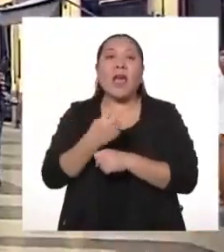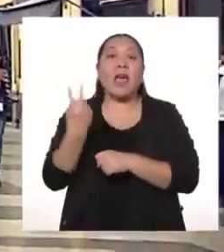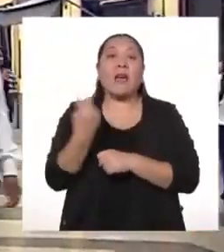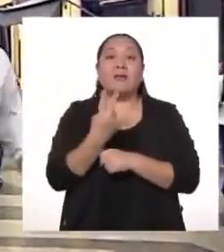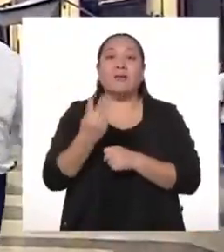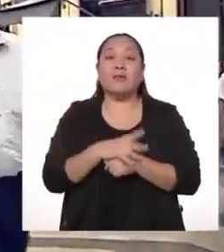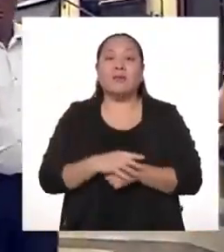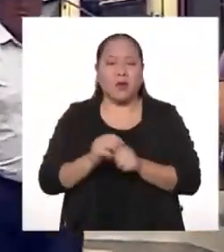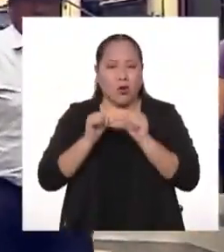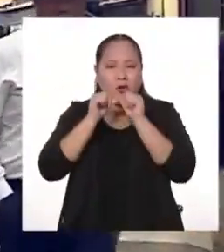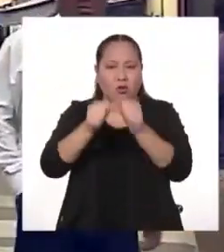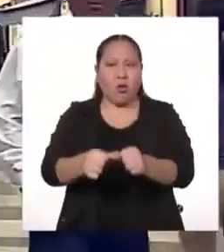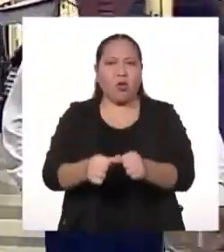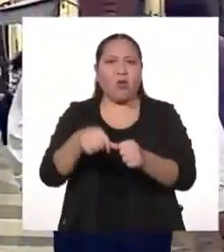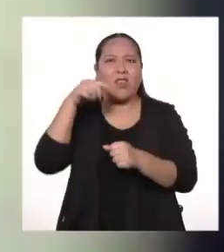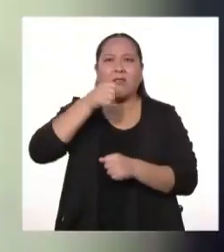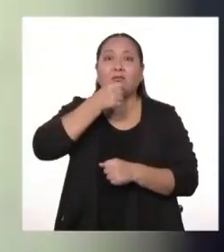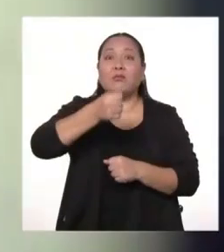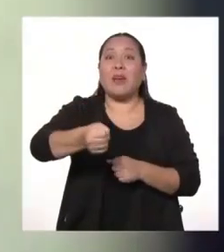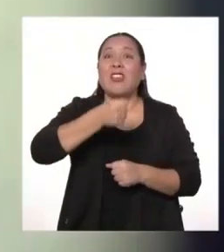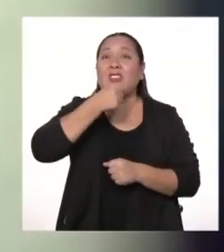el periodismo peruano en el siglo XX.